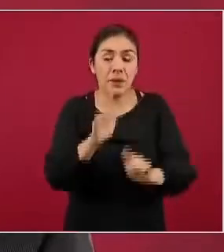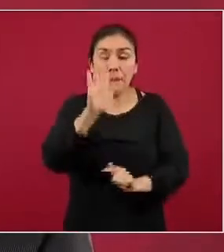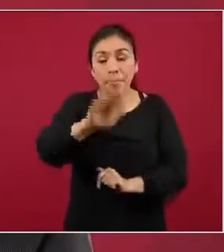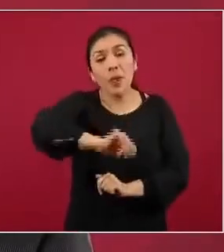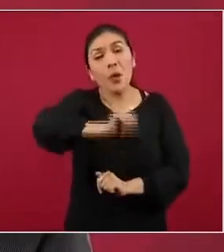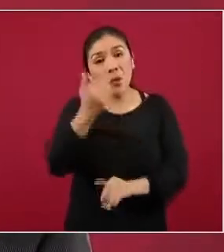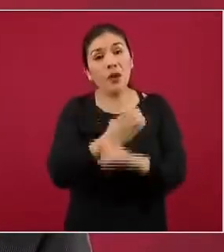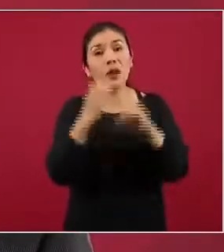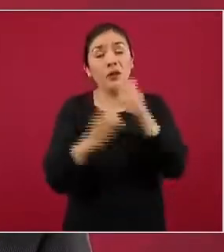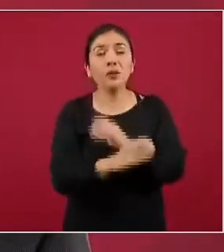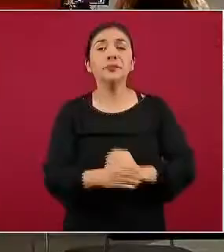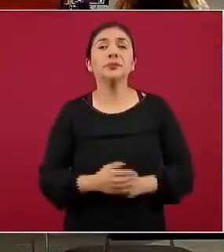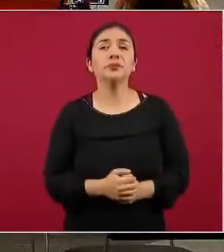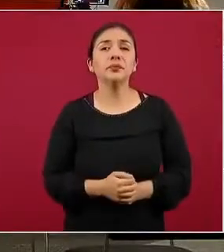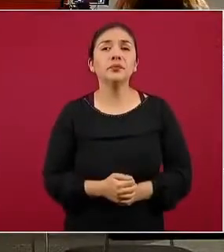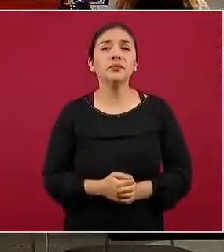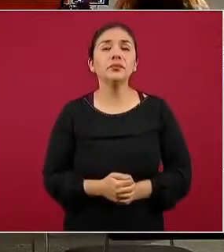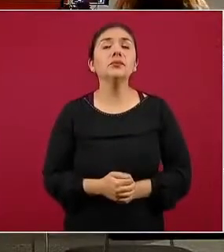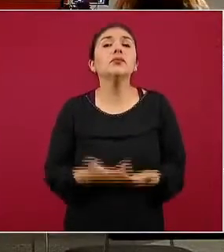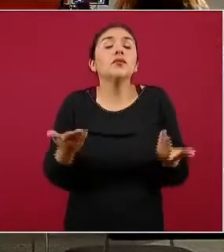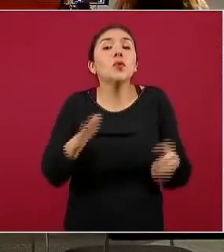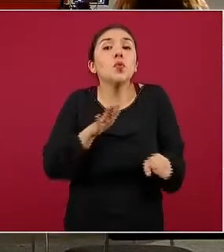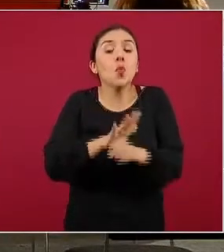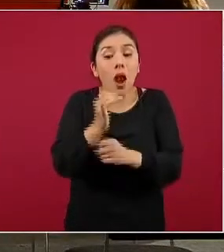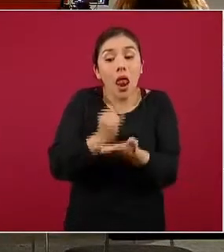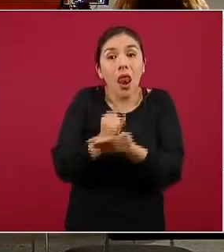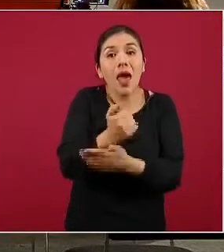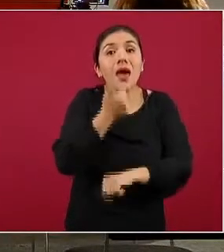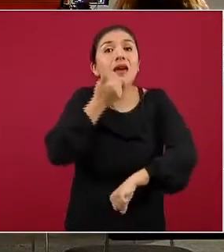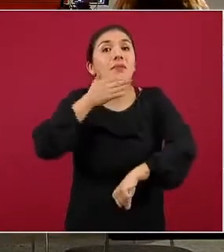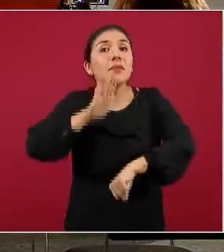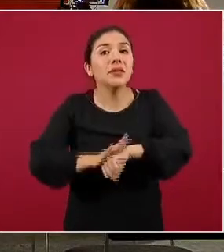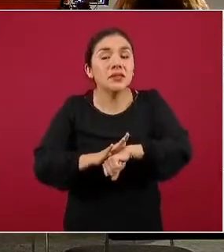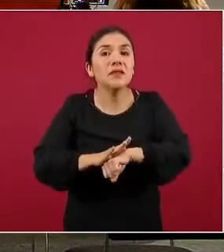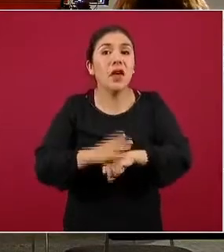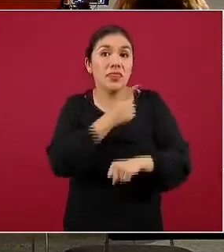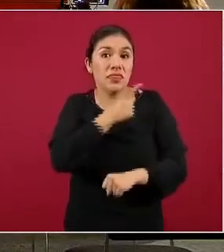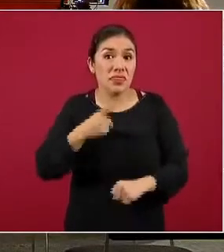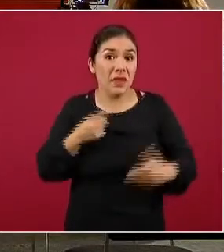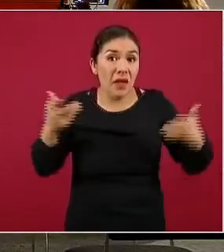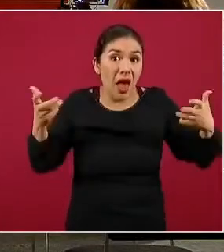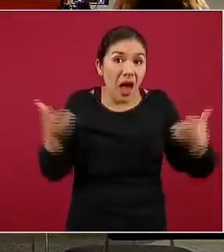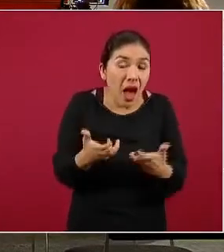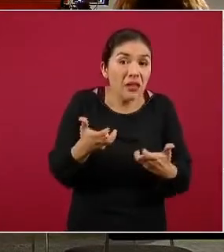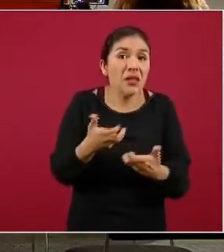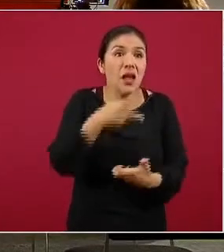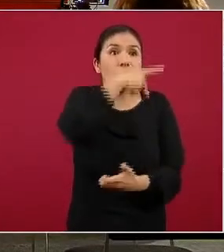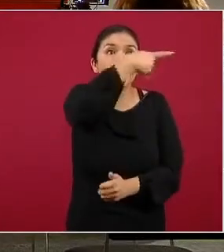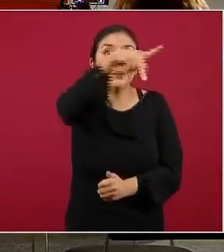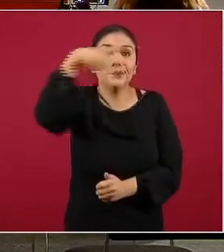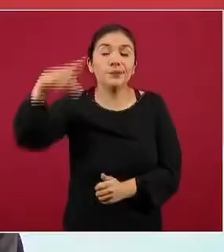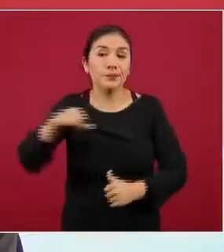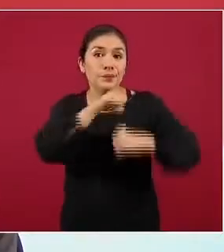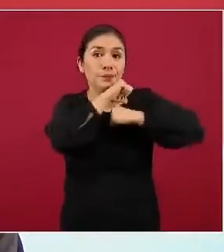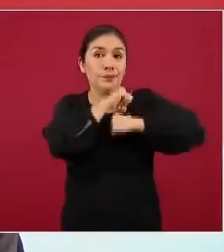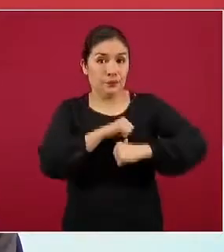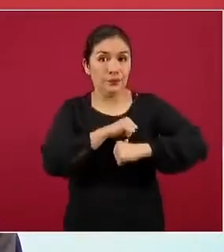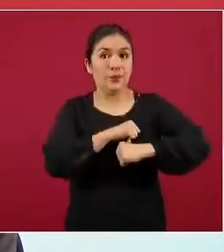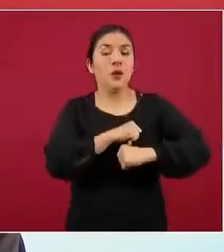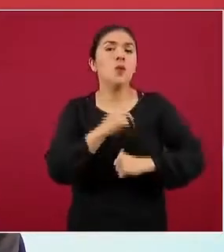lado, respecto a las decisiones administrativas que deben tomar las